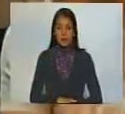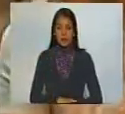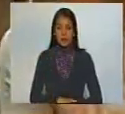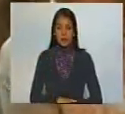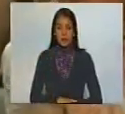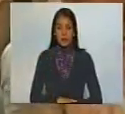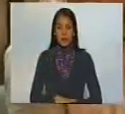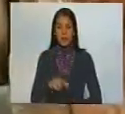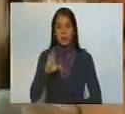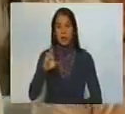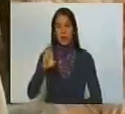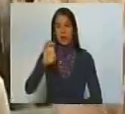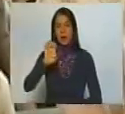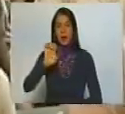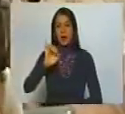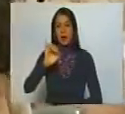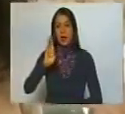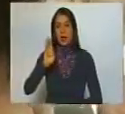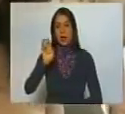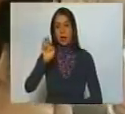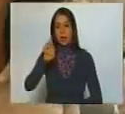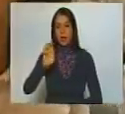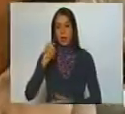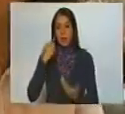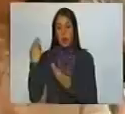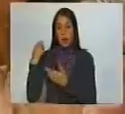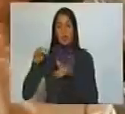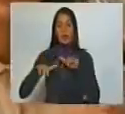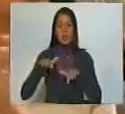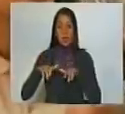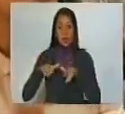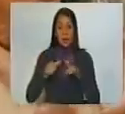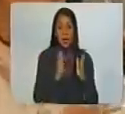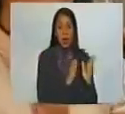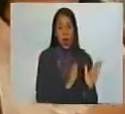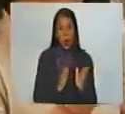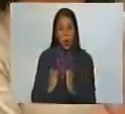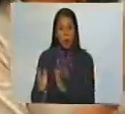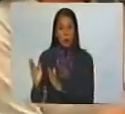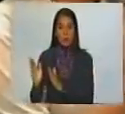Ciudadano Reyber Sepúlveda, secretario de Organización.